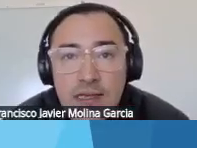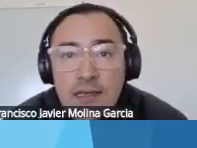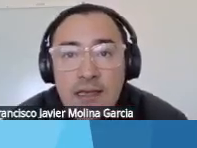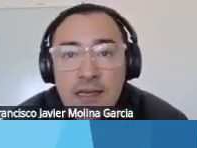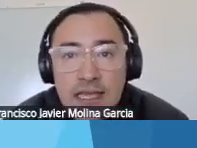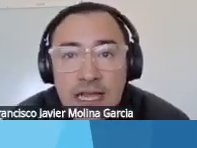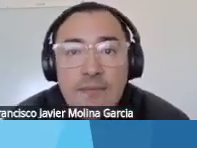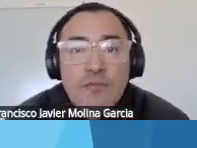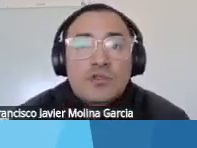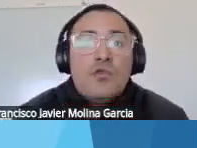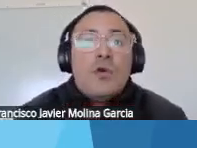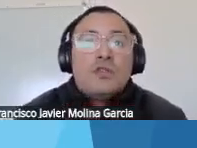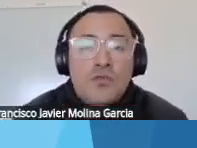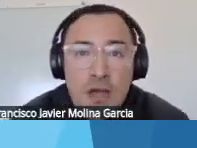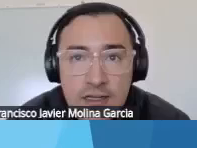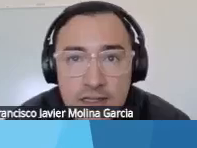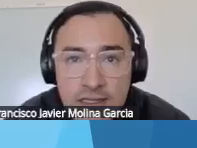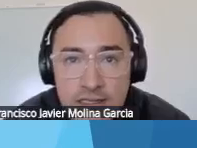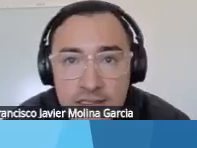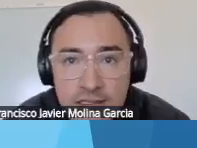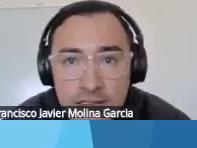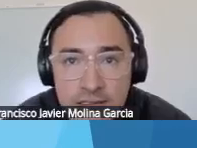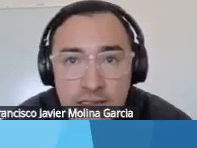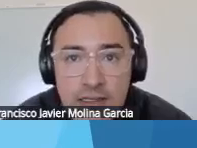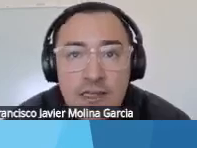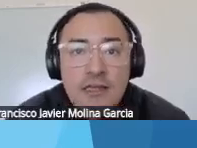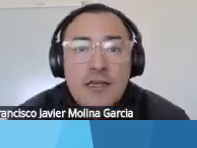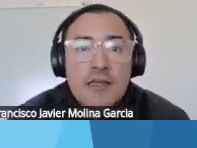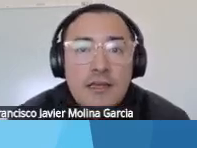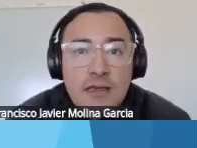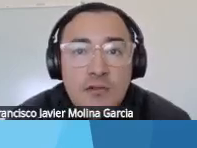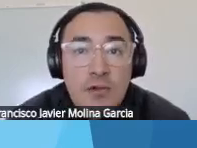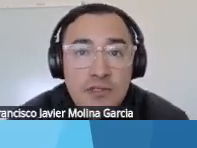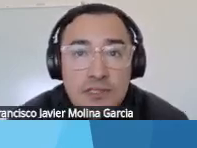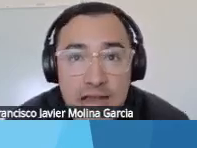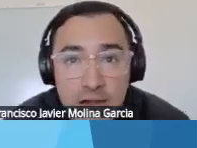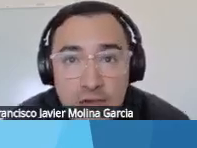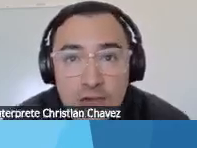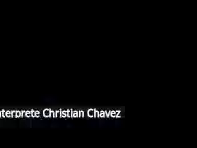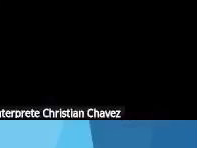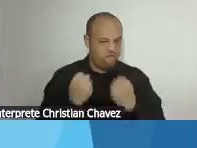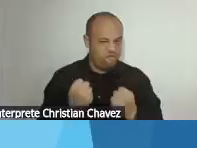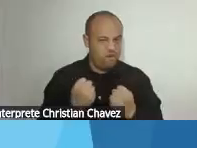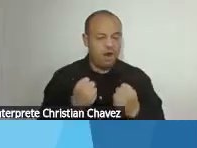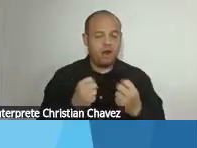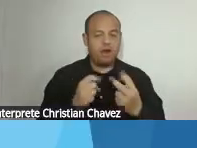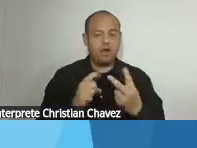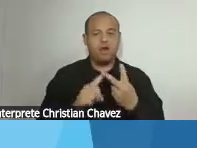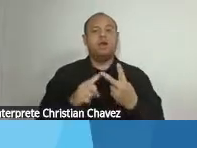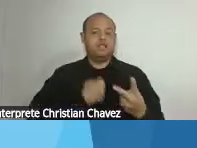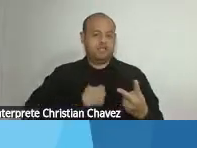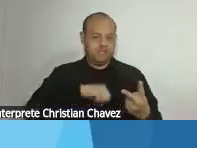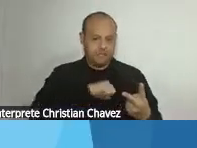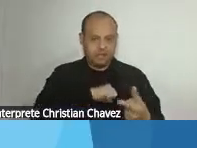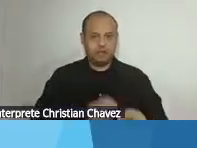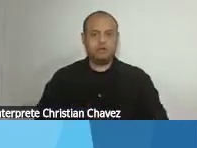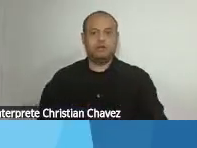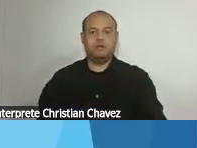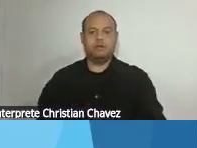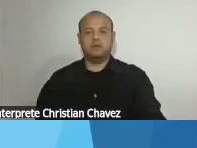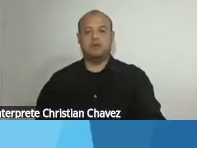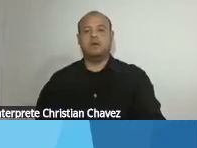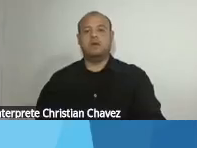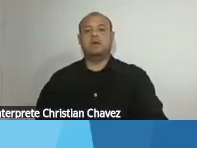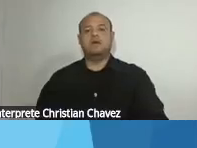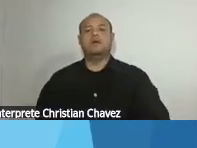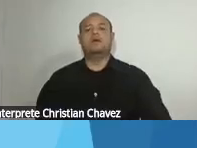a que tengamos huesos fuertes, ¿sí? Huesos sanos, nos ayuda a llevar a